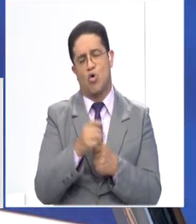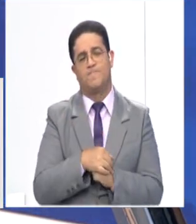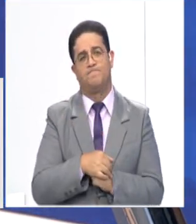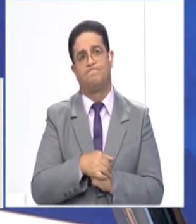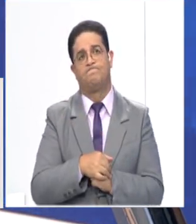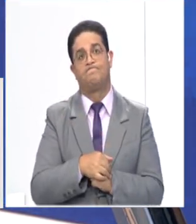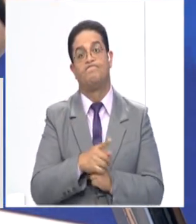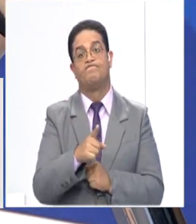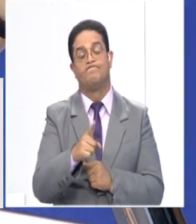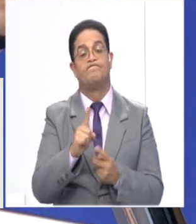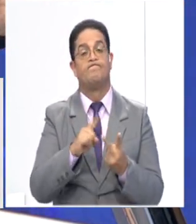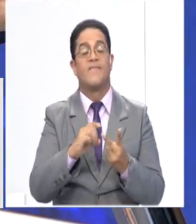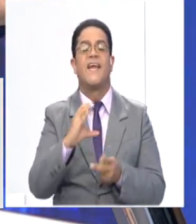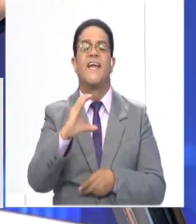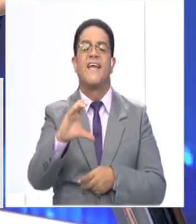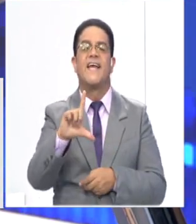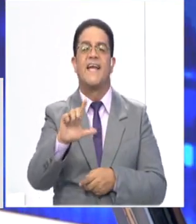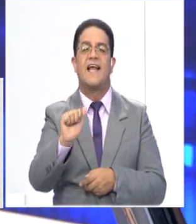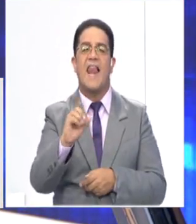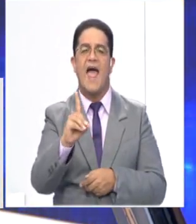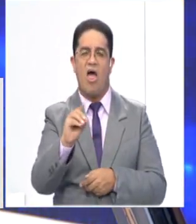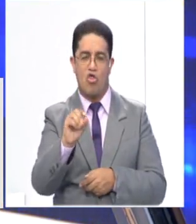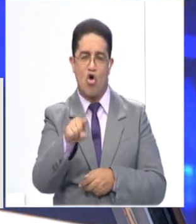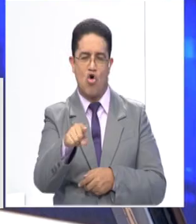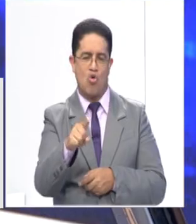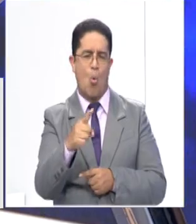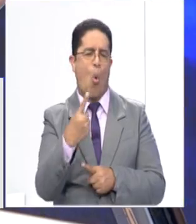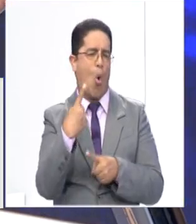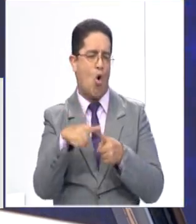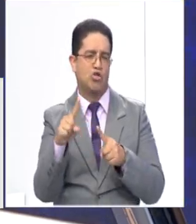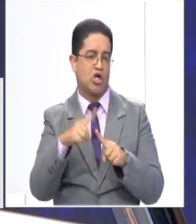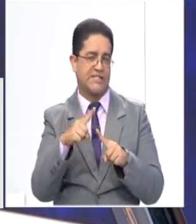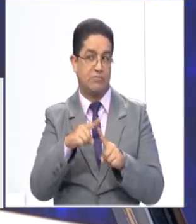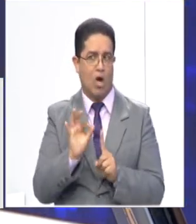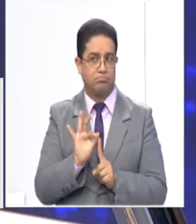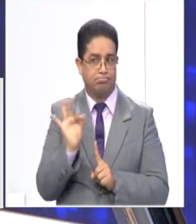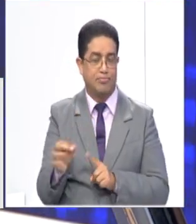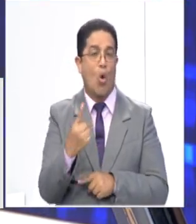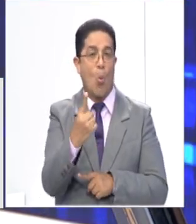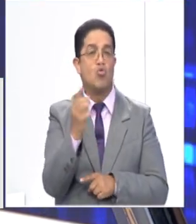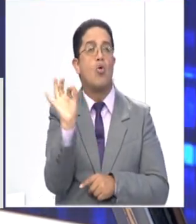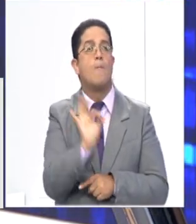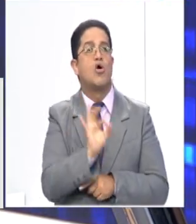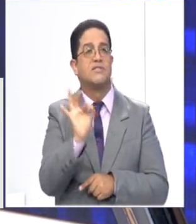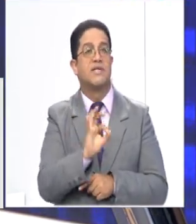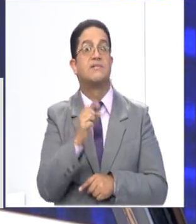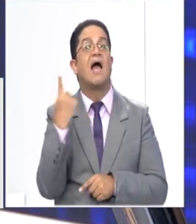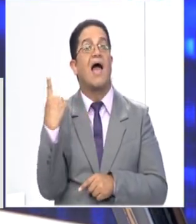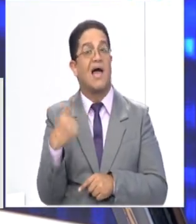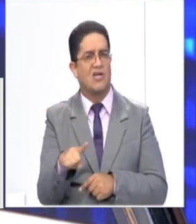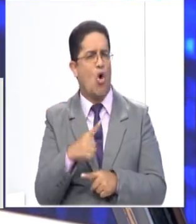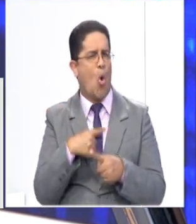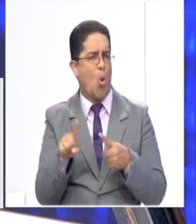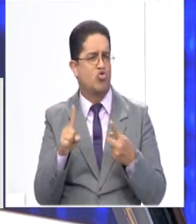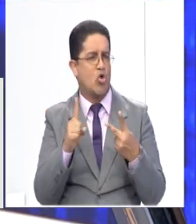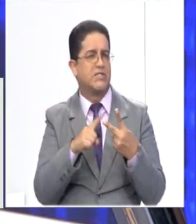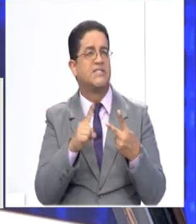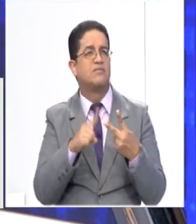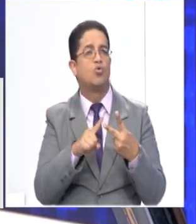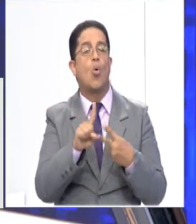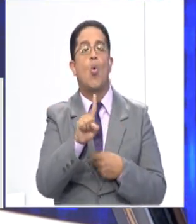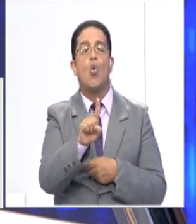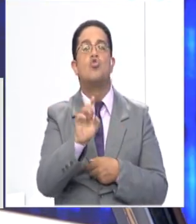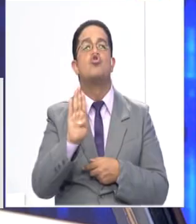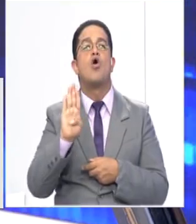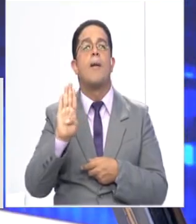El clado, que es una de las variantes de esta infección, es del 1%. Ahorita tenemos otro clado, que es otra variante, que es el 1B, que es